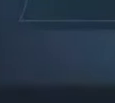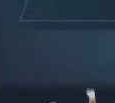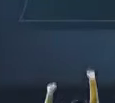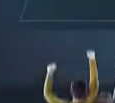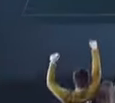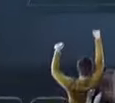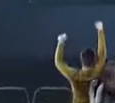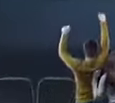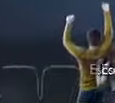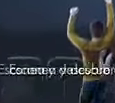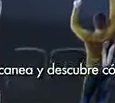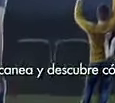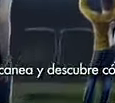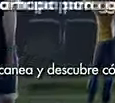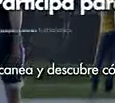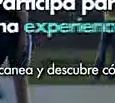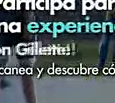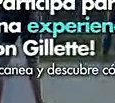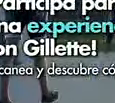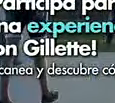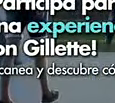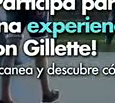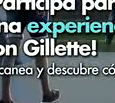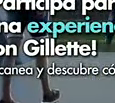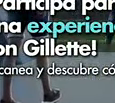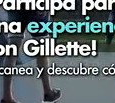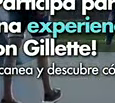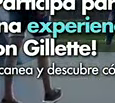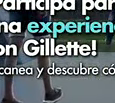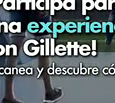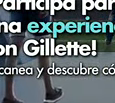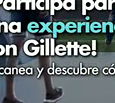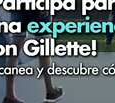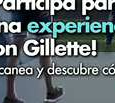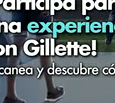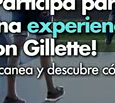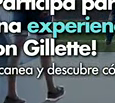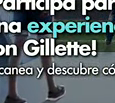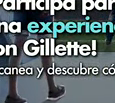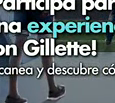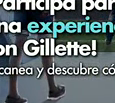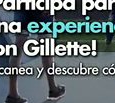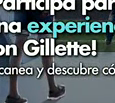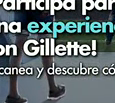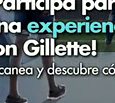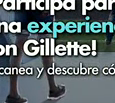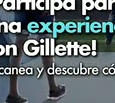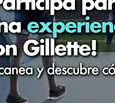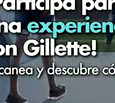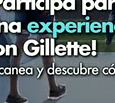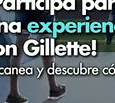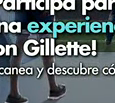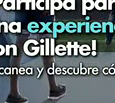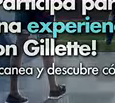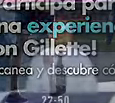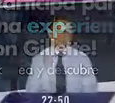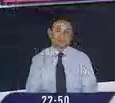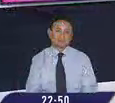Encara tu pasión con Gillette y vive la pasión por el fútbol con tus amigos como nunca antes.